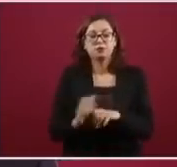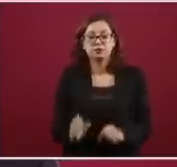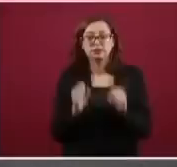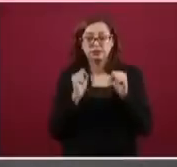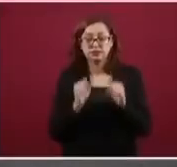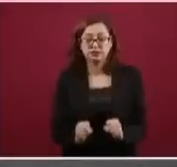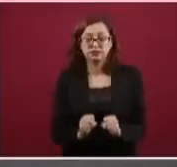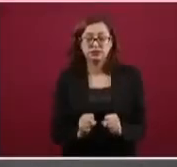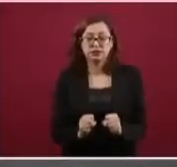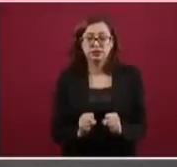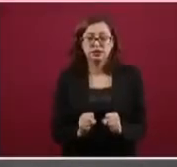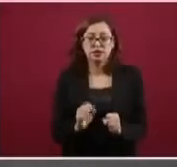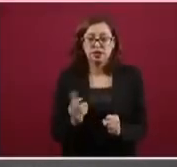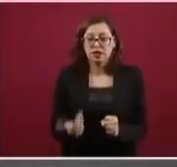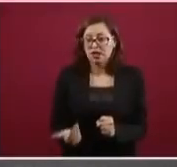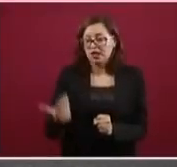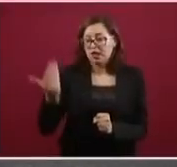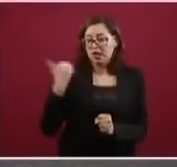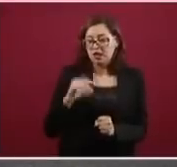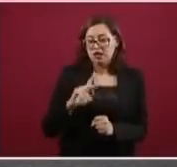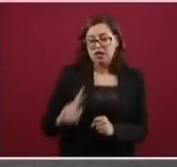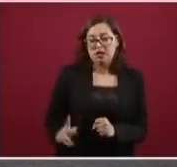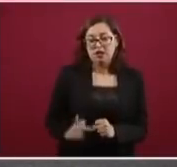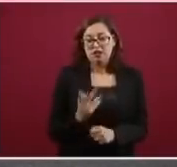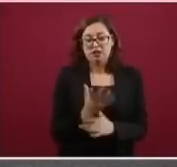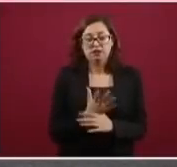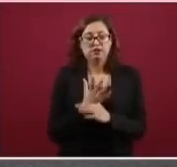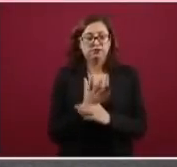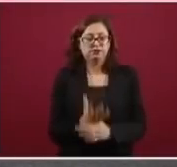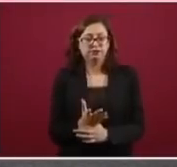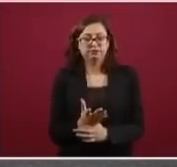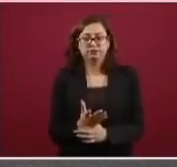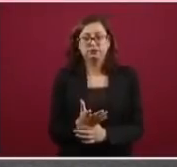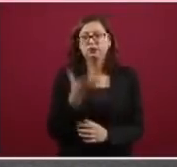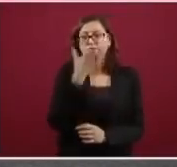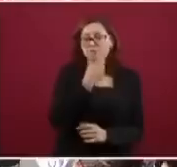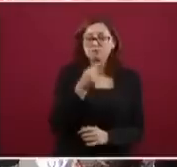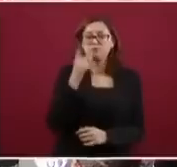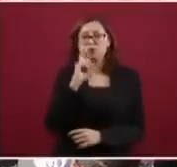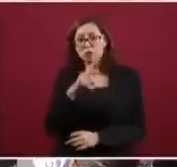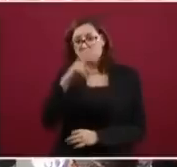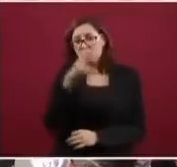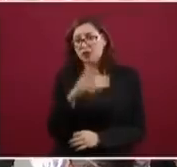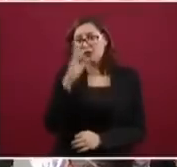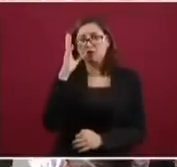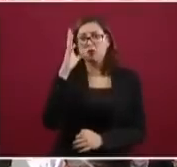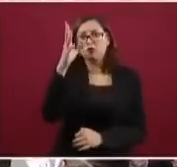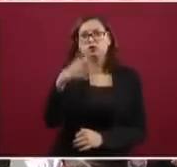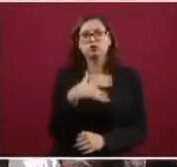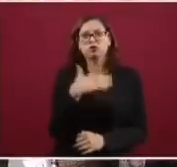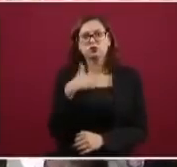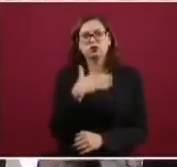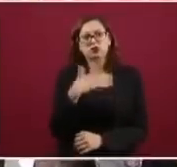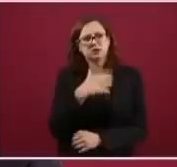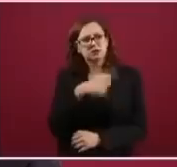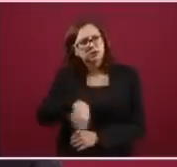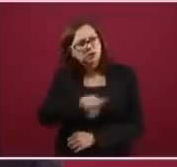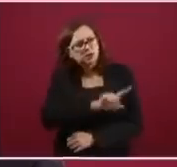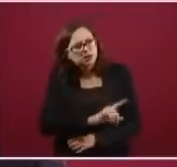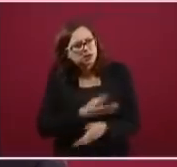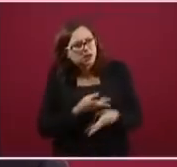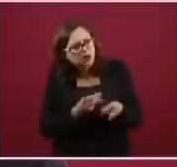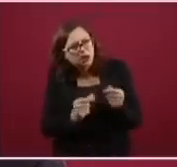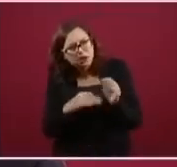había como se había sugerido en la pregunta anterior que al saber los mexicanos hacia dónde van sus recursos se van a sentir